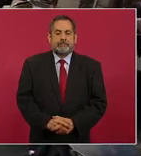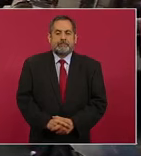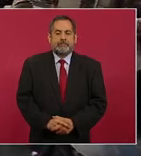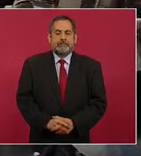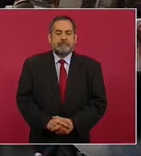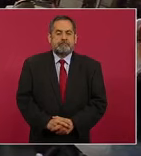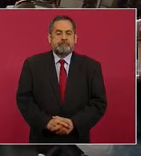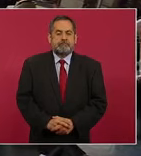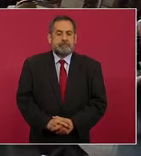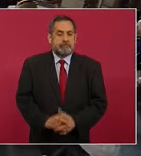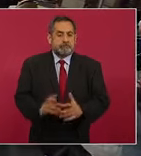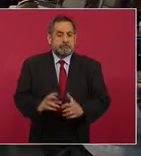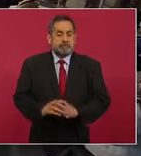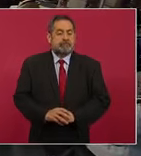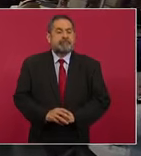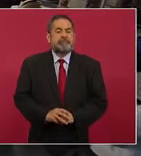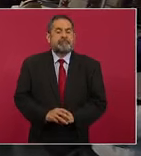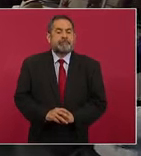Bueno, pues